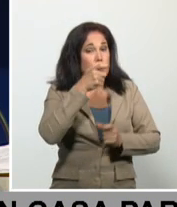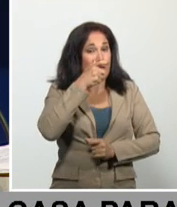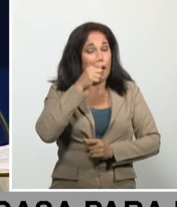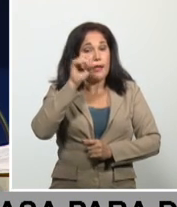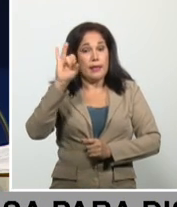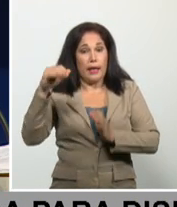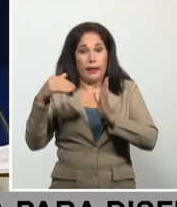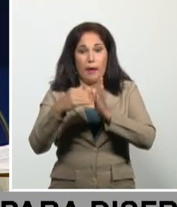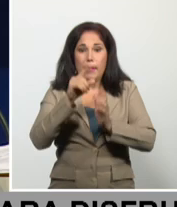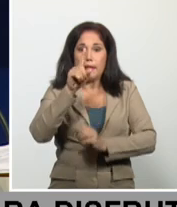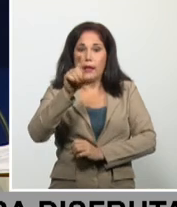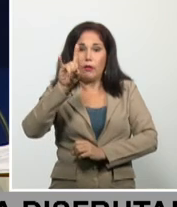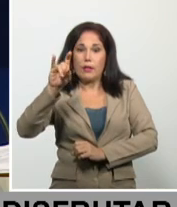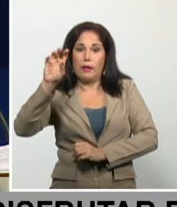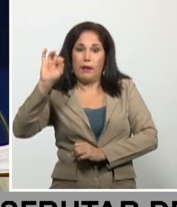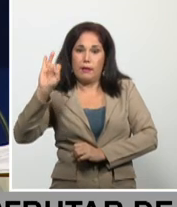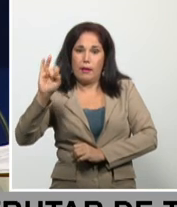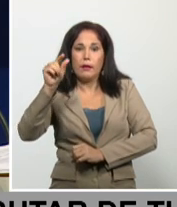7.167 personas.